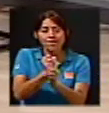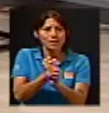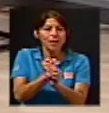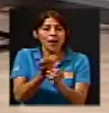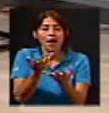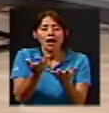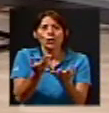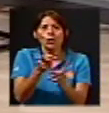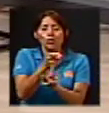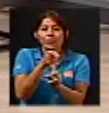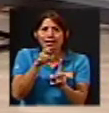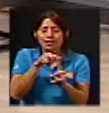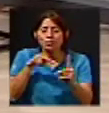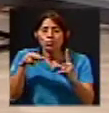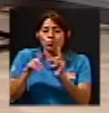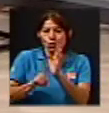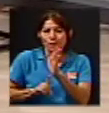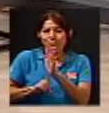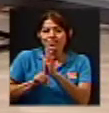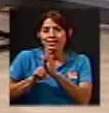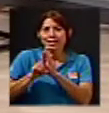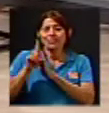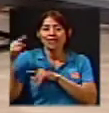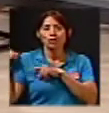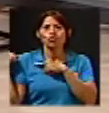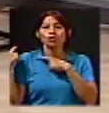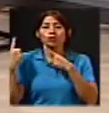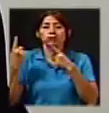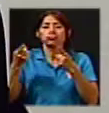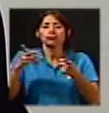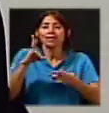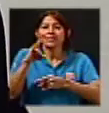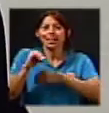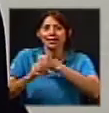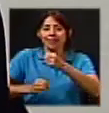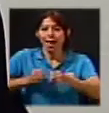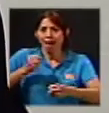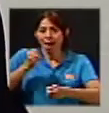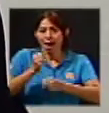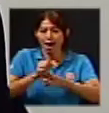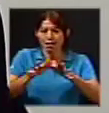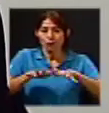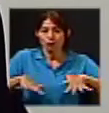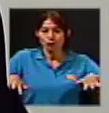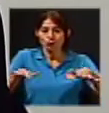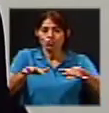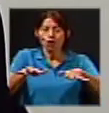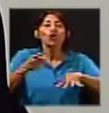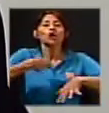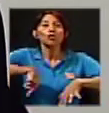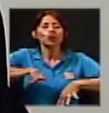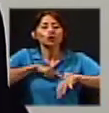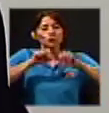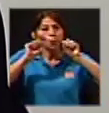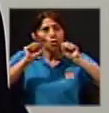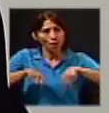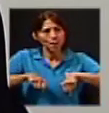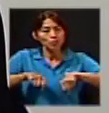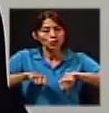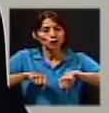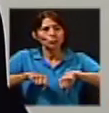de desarrollo en estos 70 años que hemos tenido de vida institucional, lo podamos trasladar